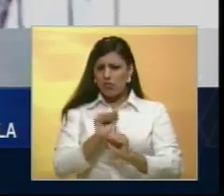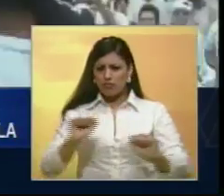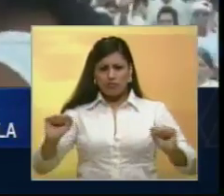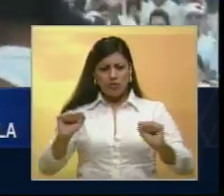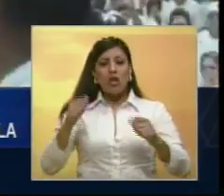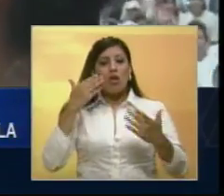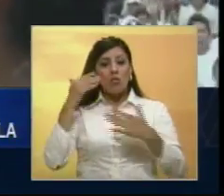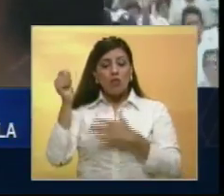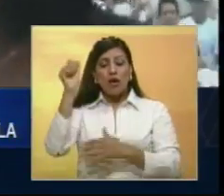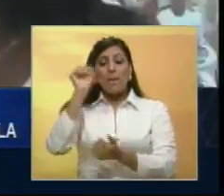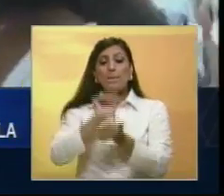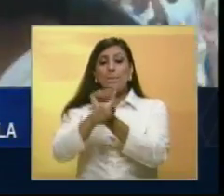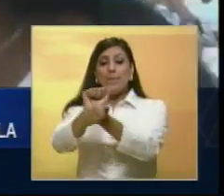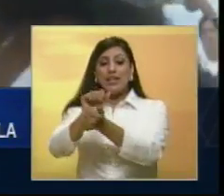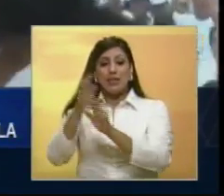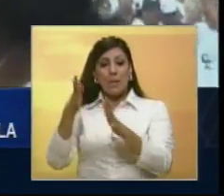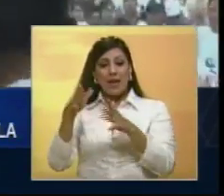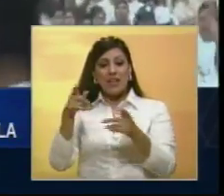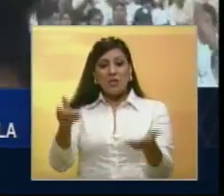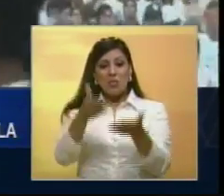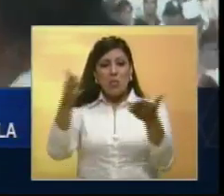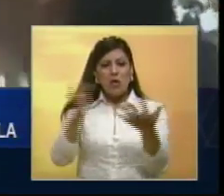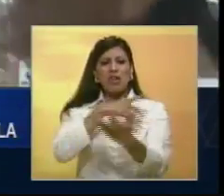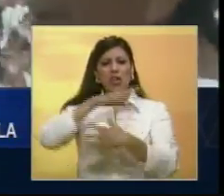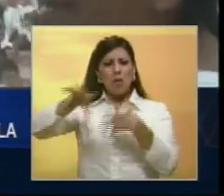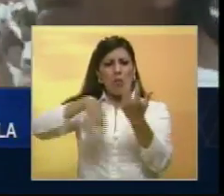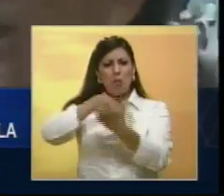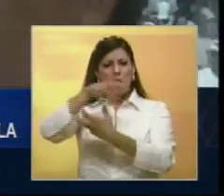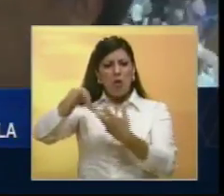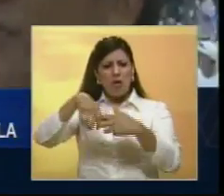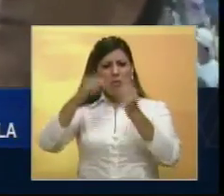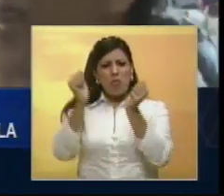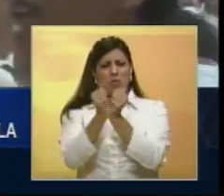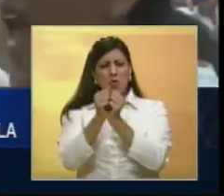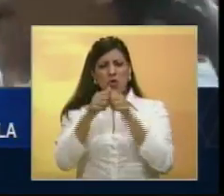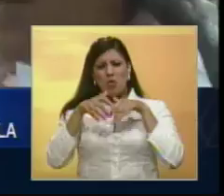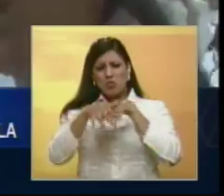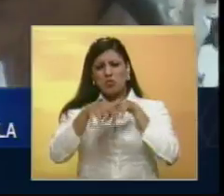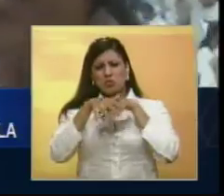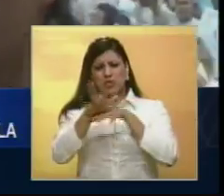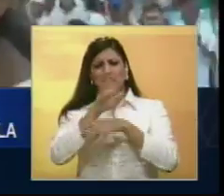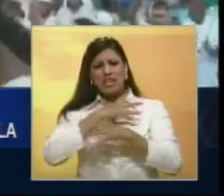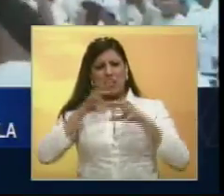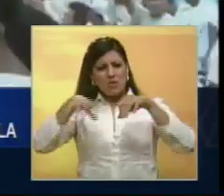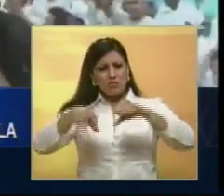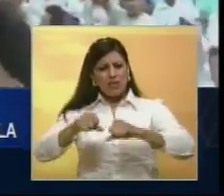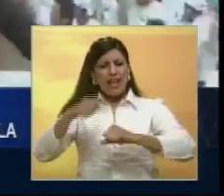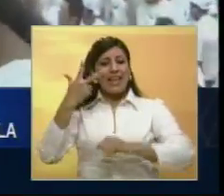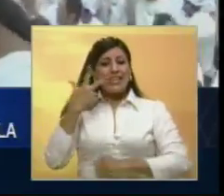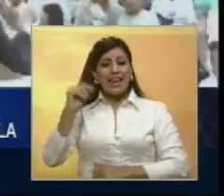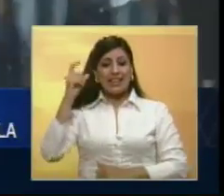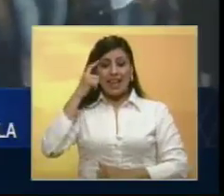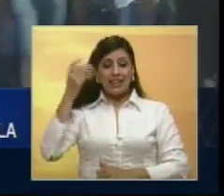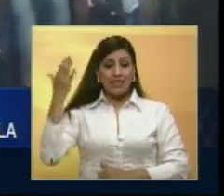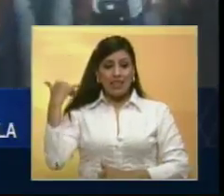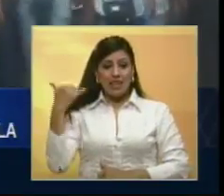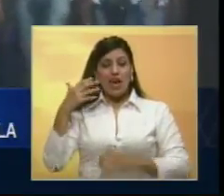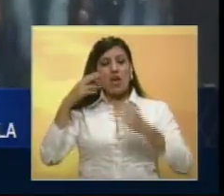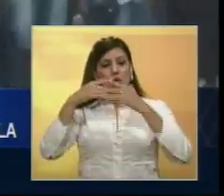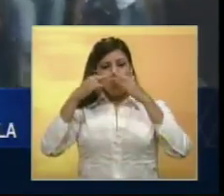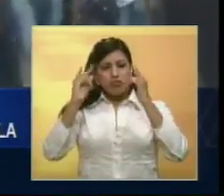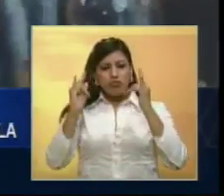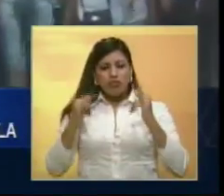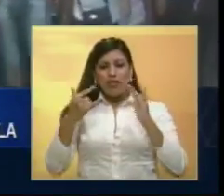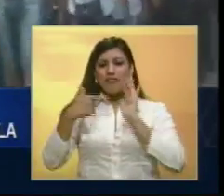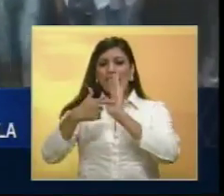fue imputada por supuesta instigación a cometer delitos y tumultos tras haber instalado hace 30 días un campamento